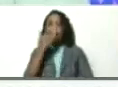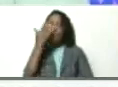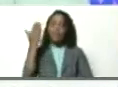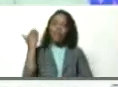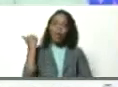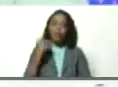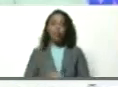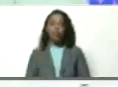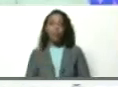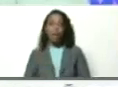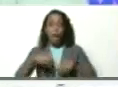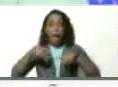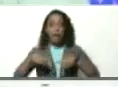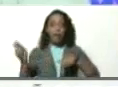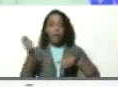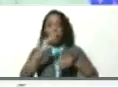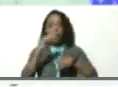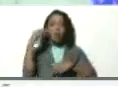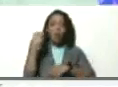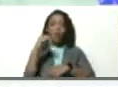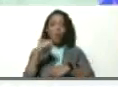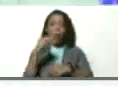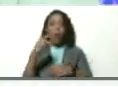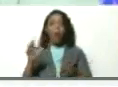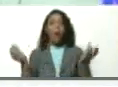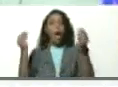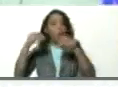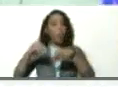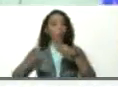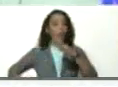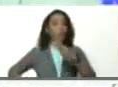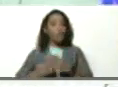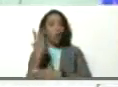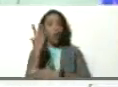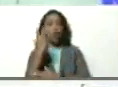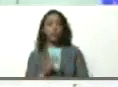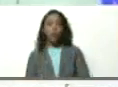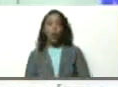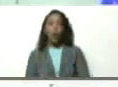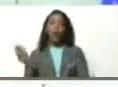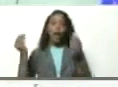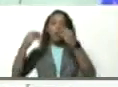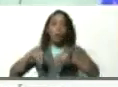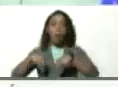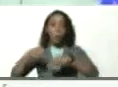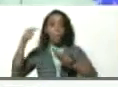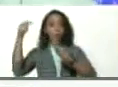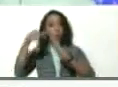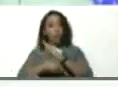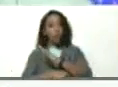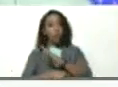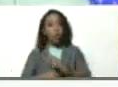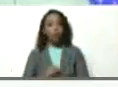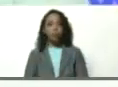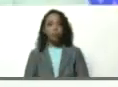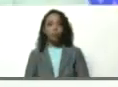en este mes de noviembre un pacto de refundación un pacto profundo